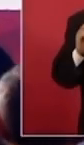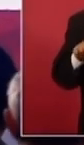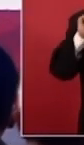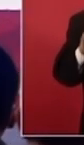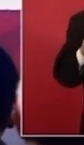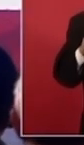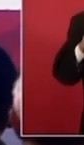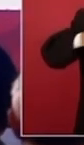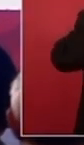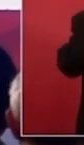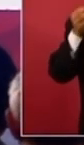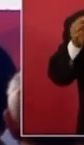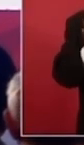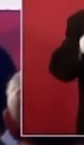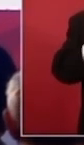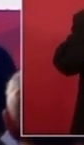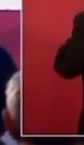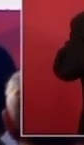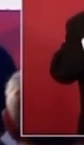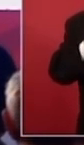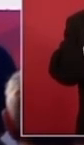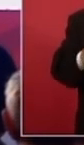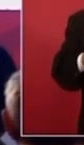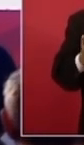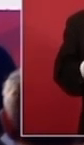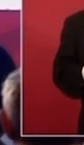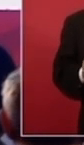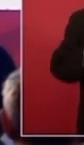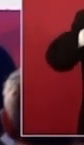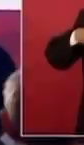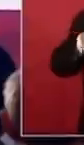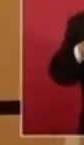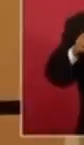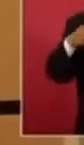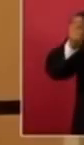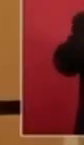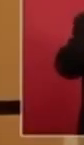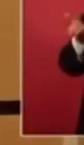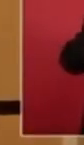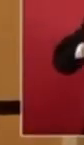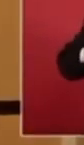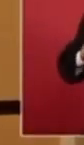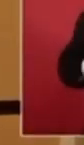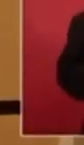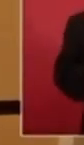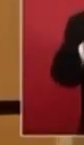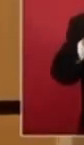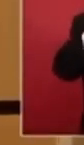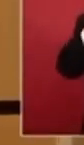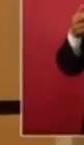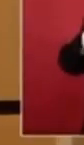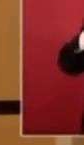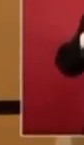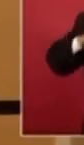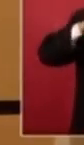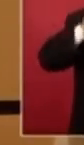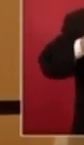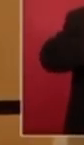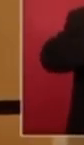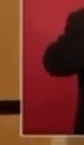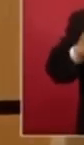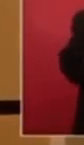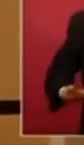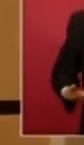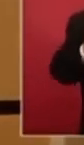y formular declaraciones interpretativas sobre los mismos, sometiéndolos a la aprobación del Senado. En la conducción de tal política, el titular del Poder